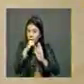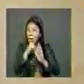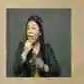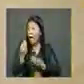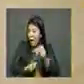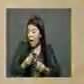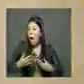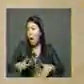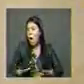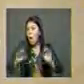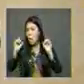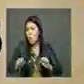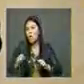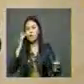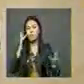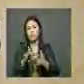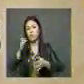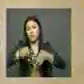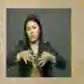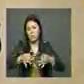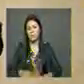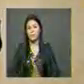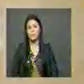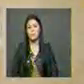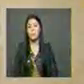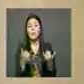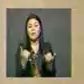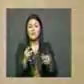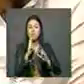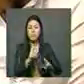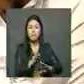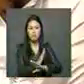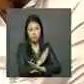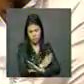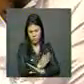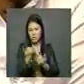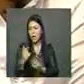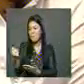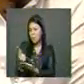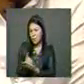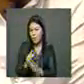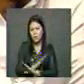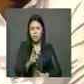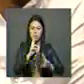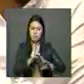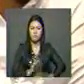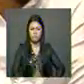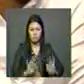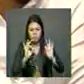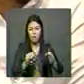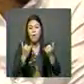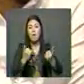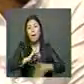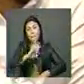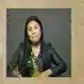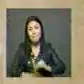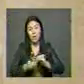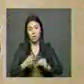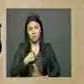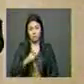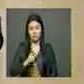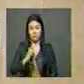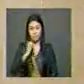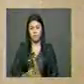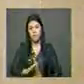y que si lo hace, se ciña a la jurisprudencia. Hasta aquí la respuesta a las preguntas formuladas por la Corte. Quiero agregar como ciudadano